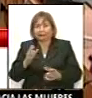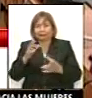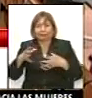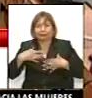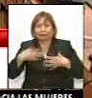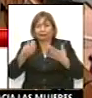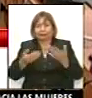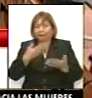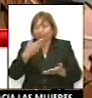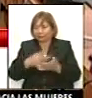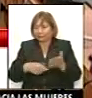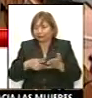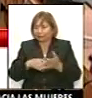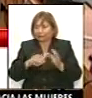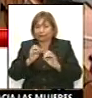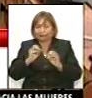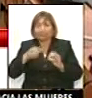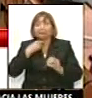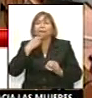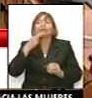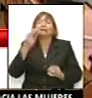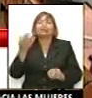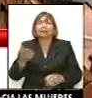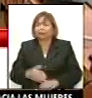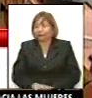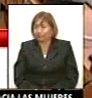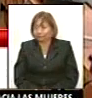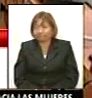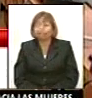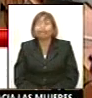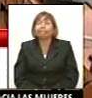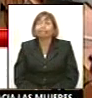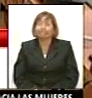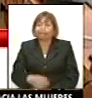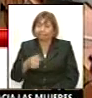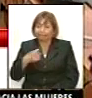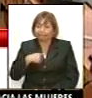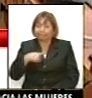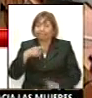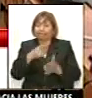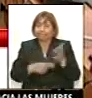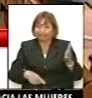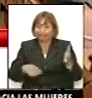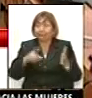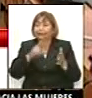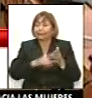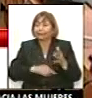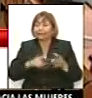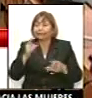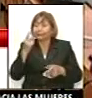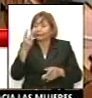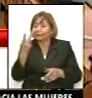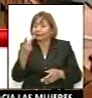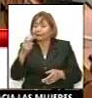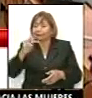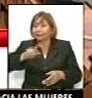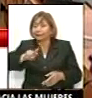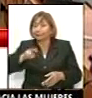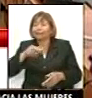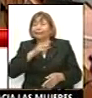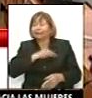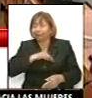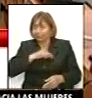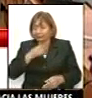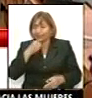no califico, no levanto la voz. Eso es lo que yo critico, presidenta. Esa es la doble moral y el doble rasero de